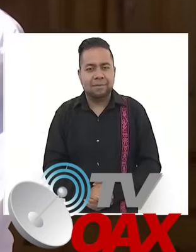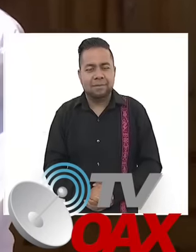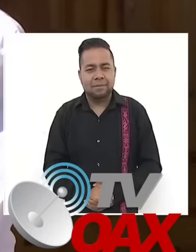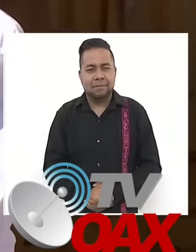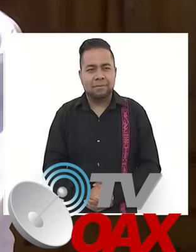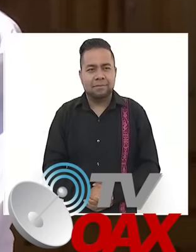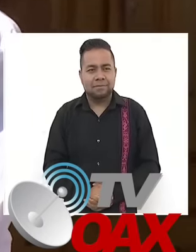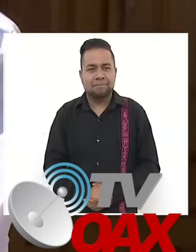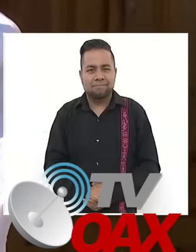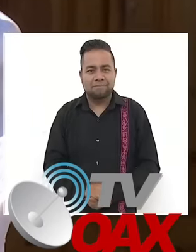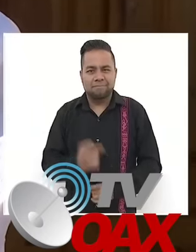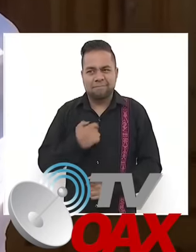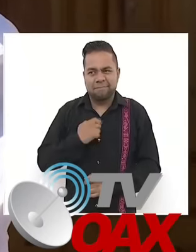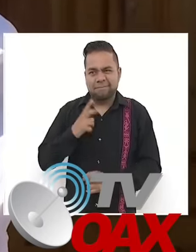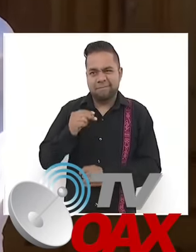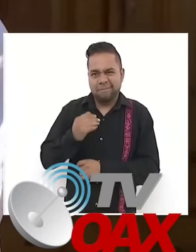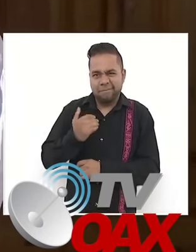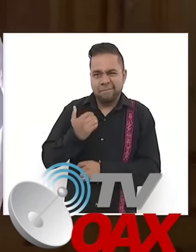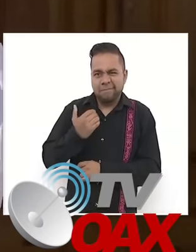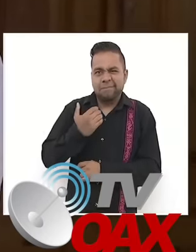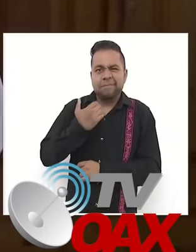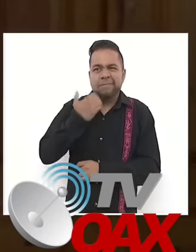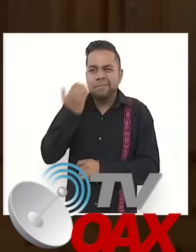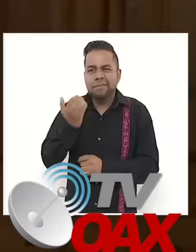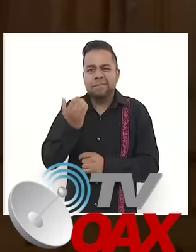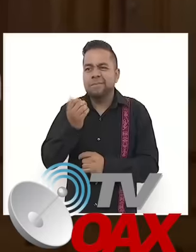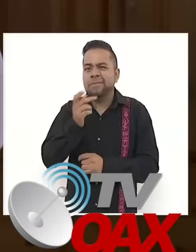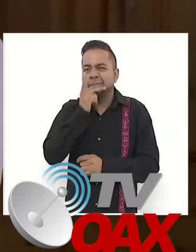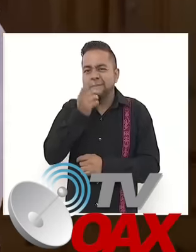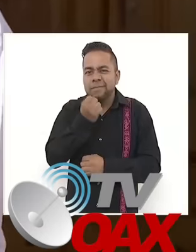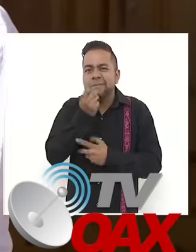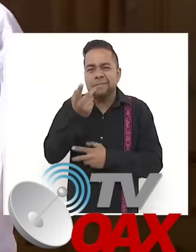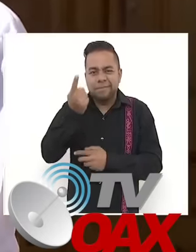no quiero usar un término marinero ahorita.